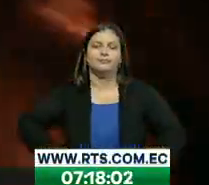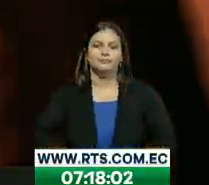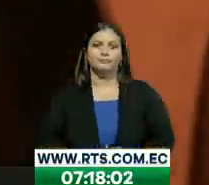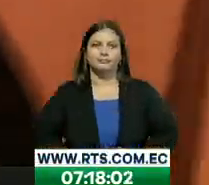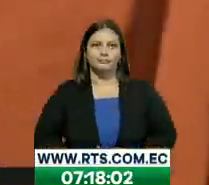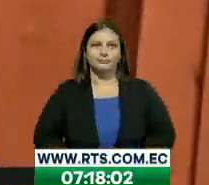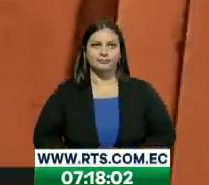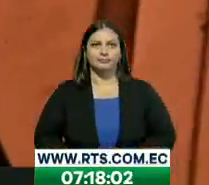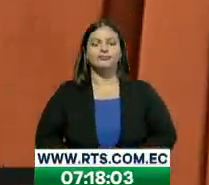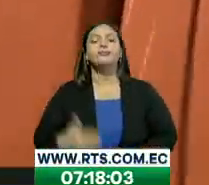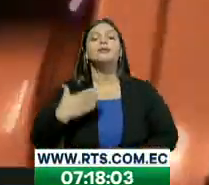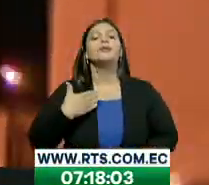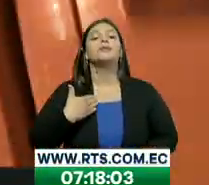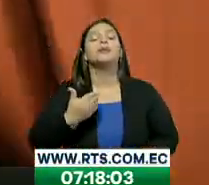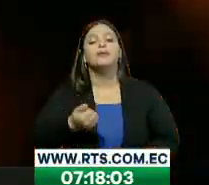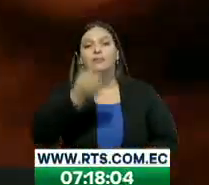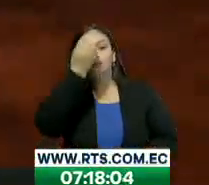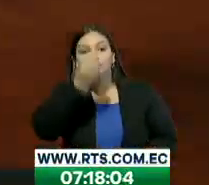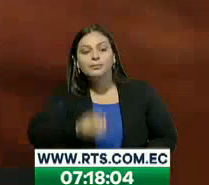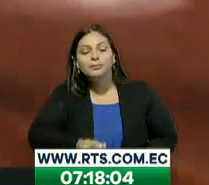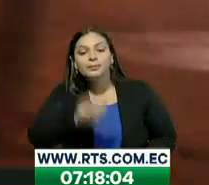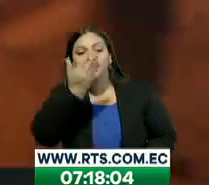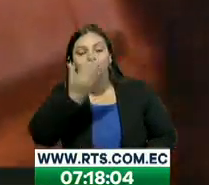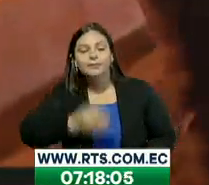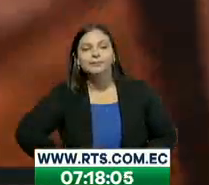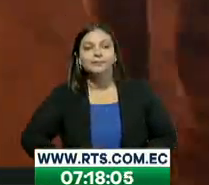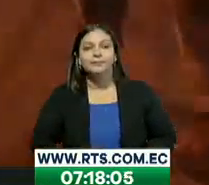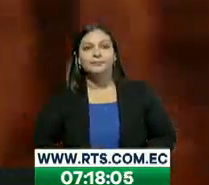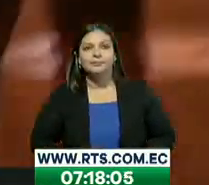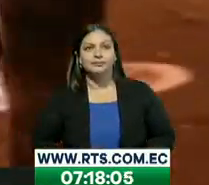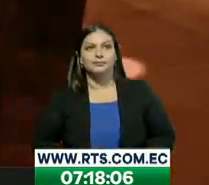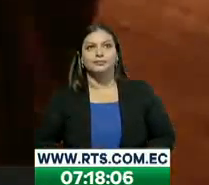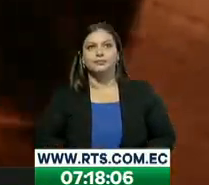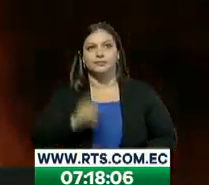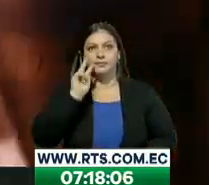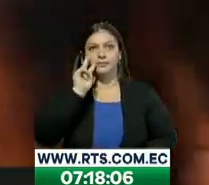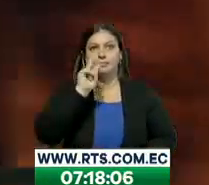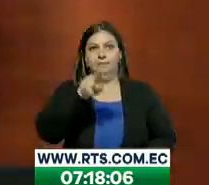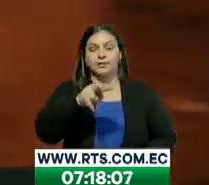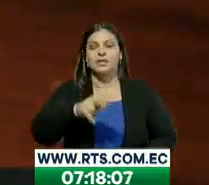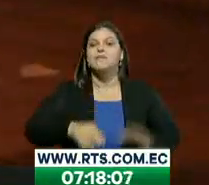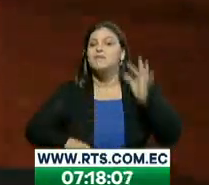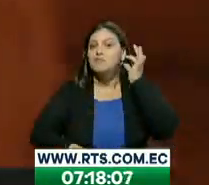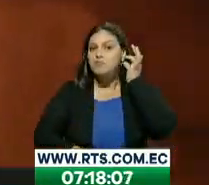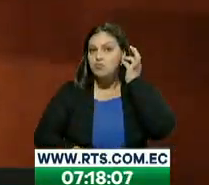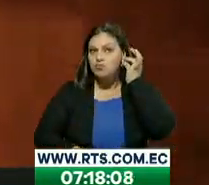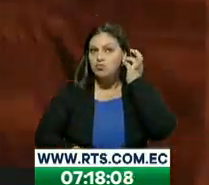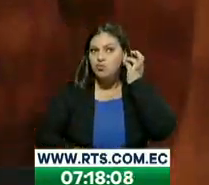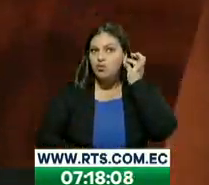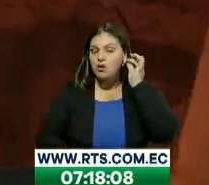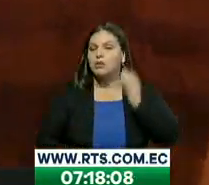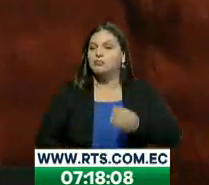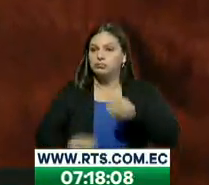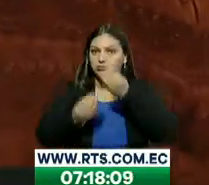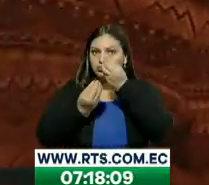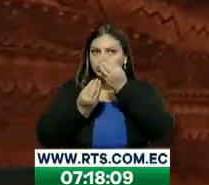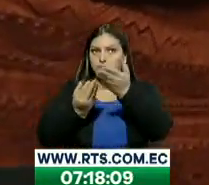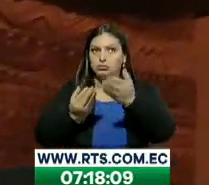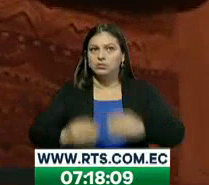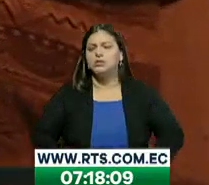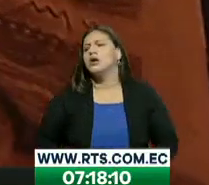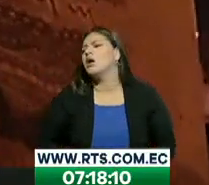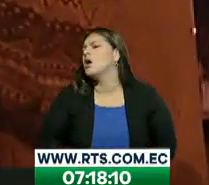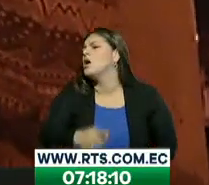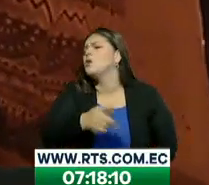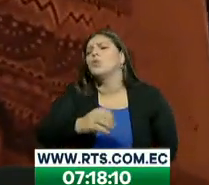¿Cómo le va, amiga? Buen día. Luego, una mujer bajó del vehículo y manifestó lo siguiente. Es que no